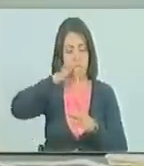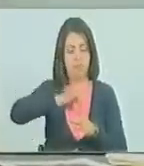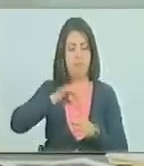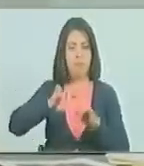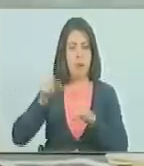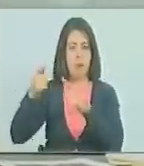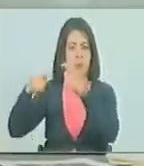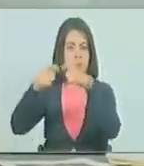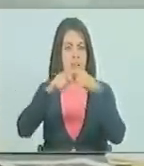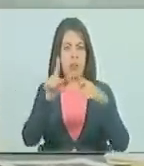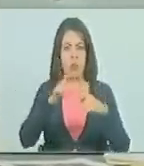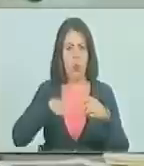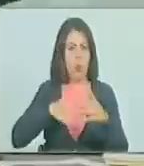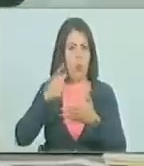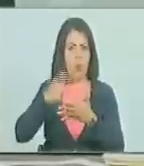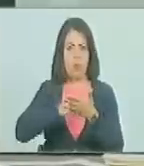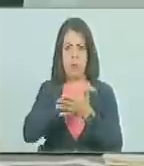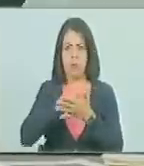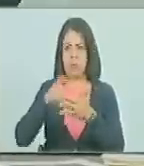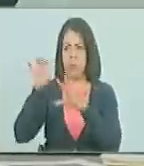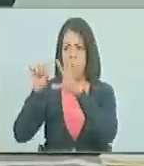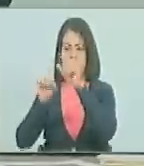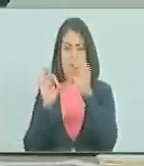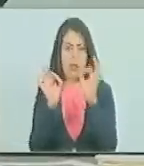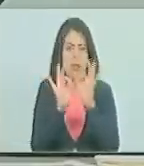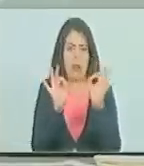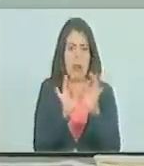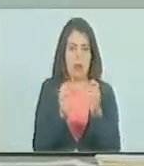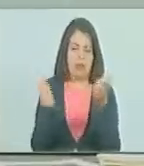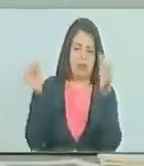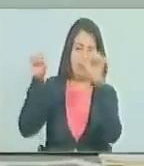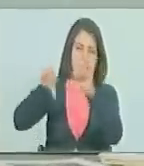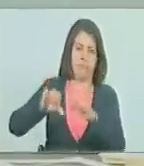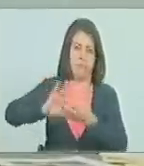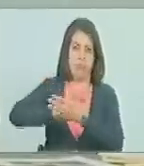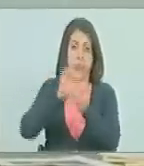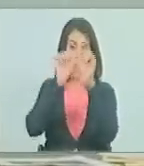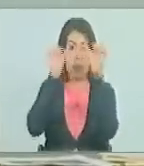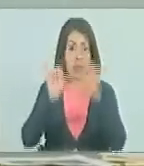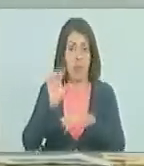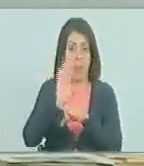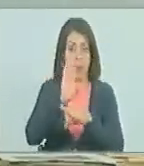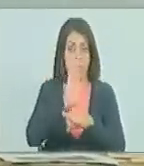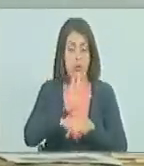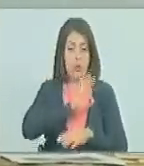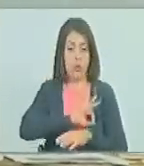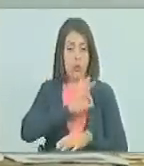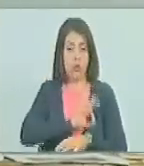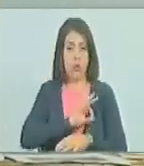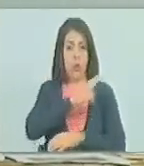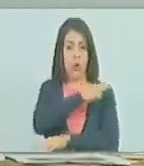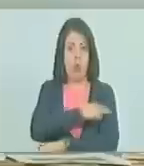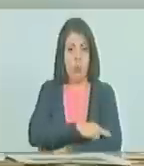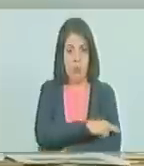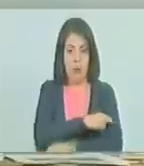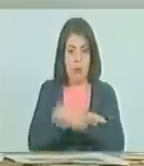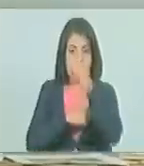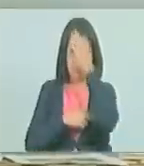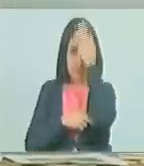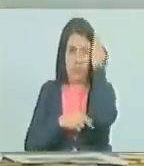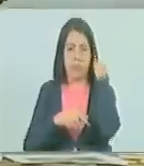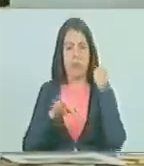pueda vender nada ni comprar nada. Destruir el sistema de protección social, los hospitales,